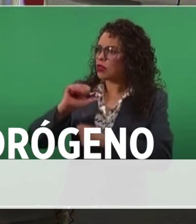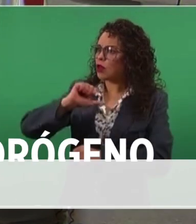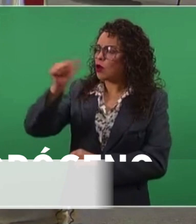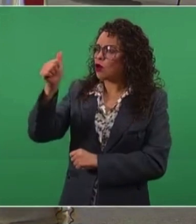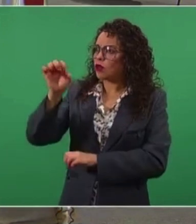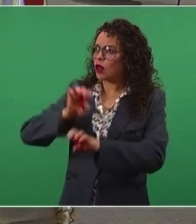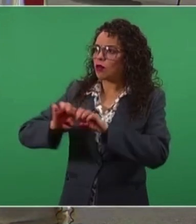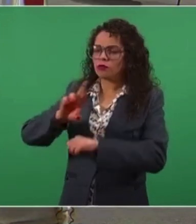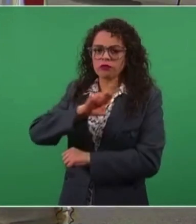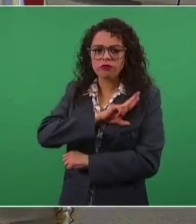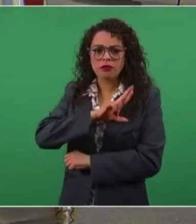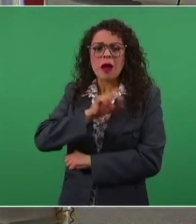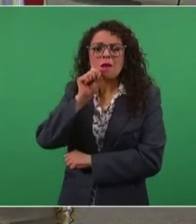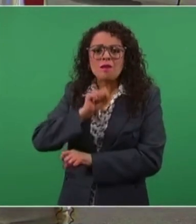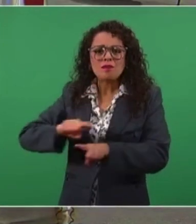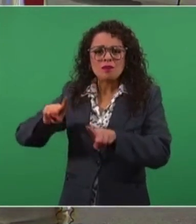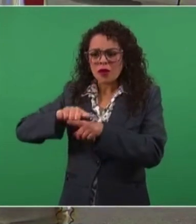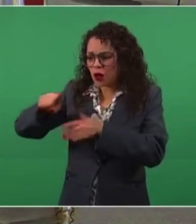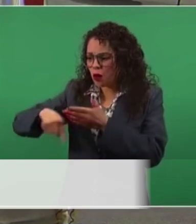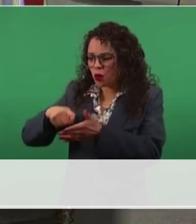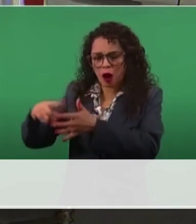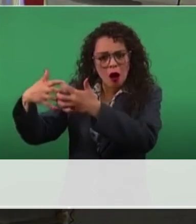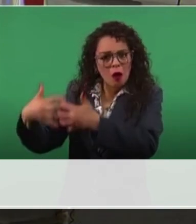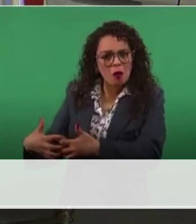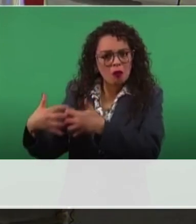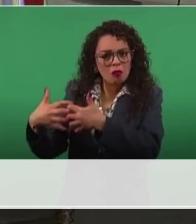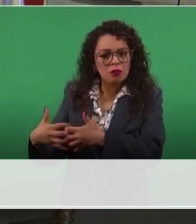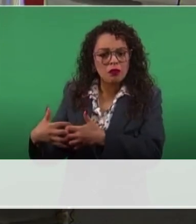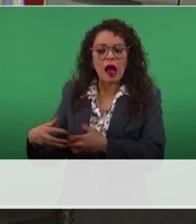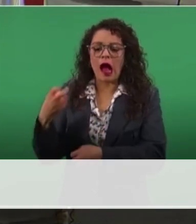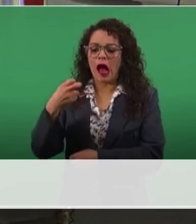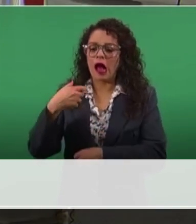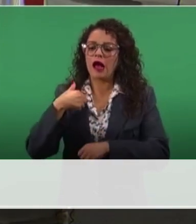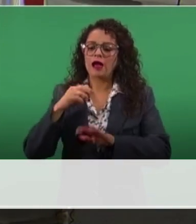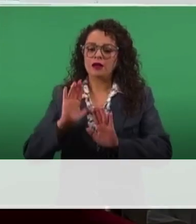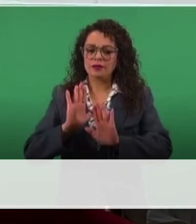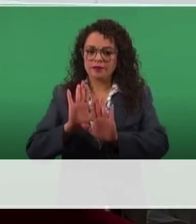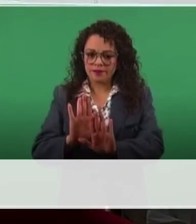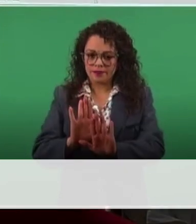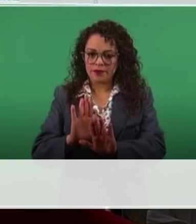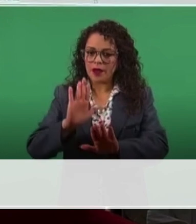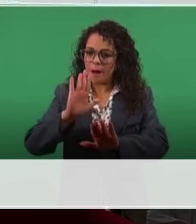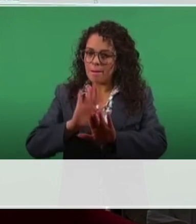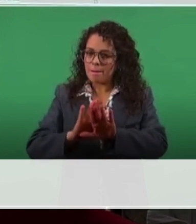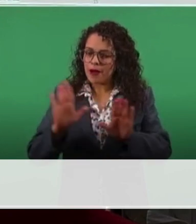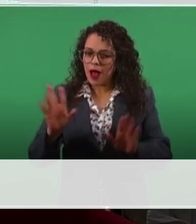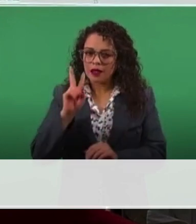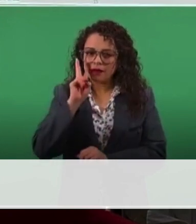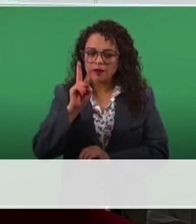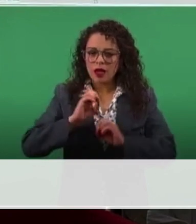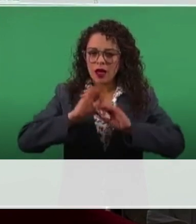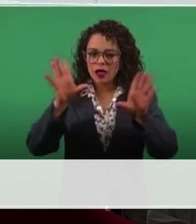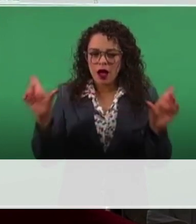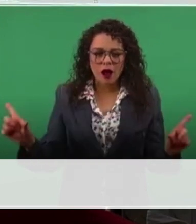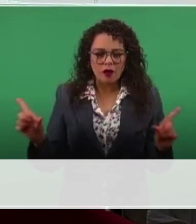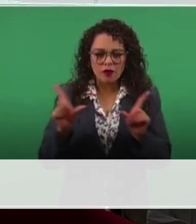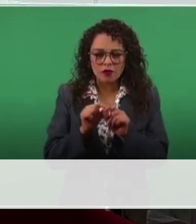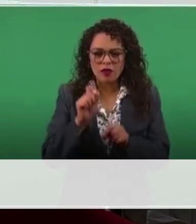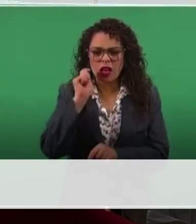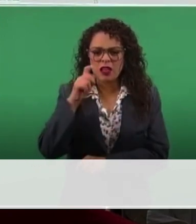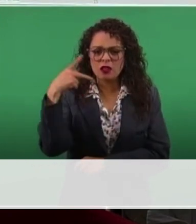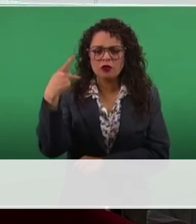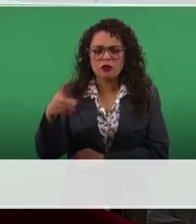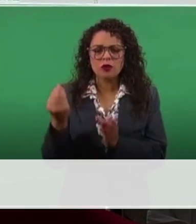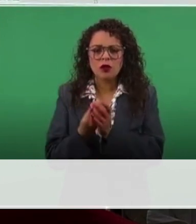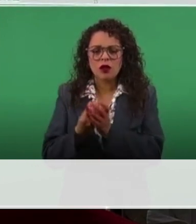refinerías. Aquí me permití hacer un esquema muy simplificado de una refinería. Este es el